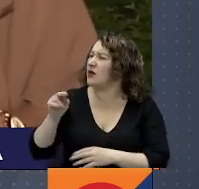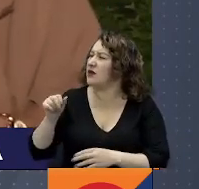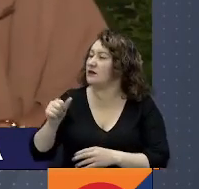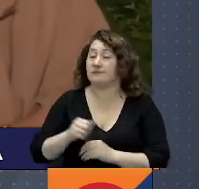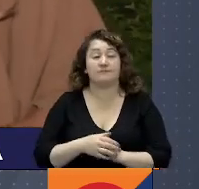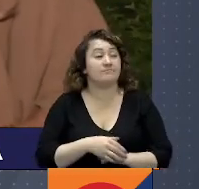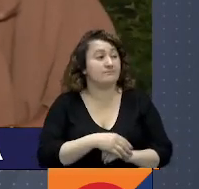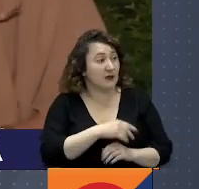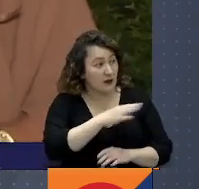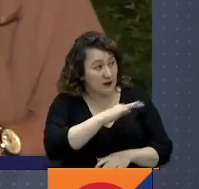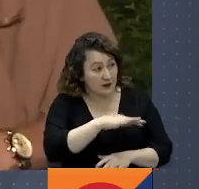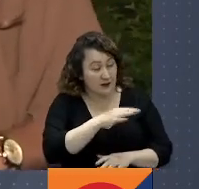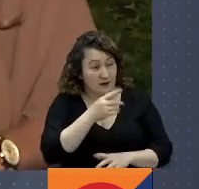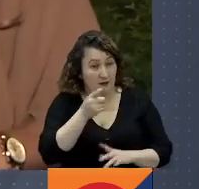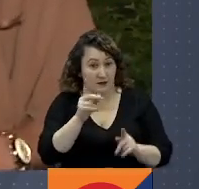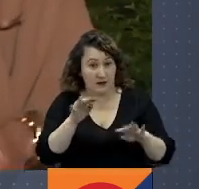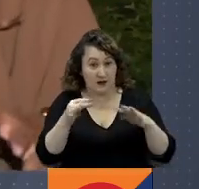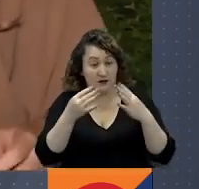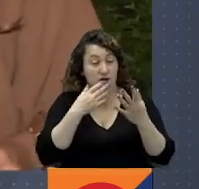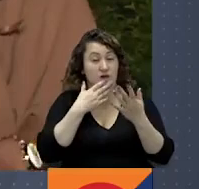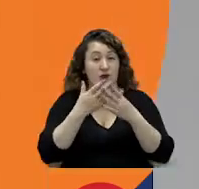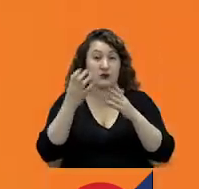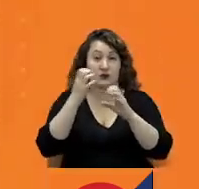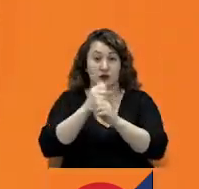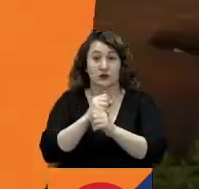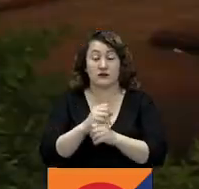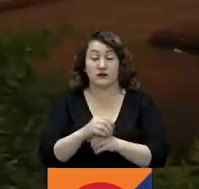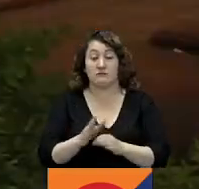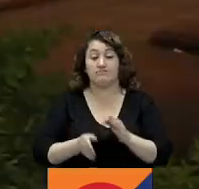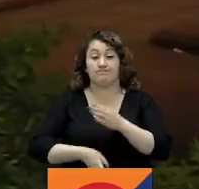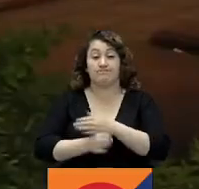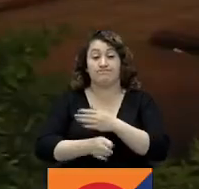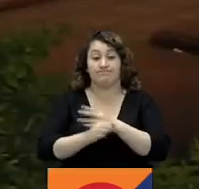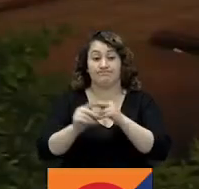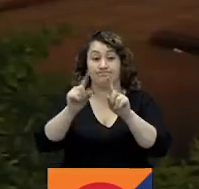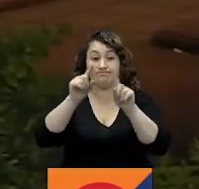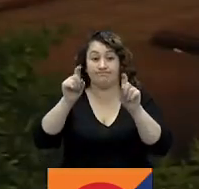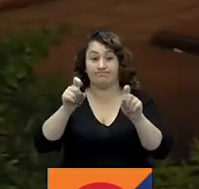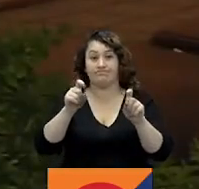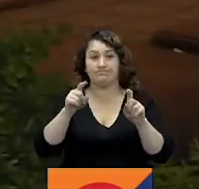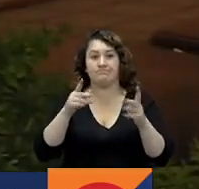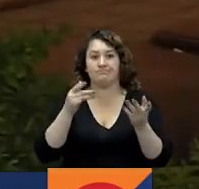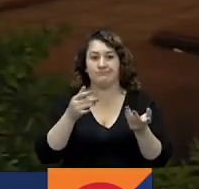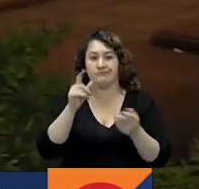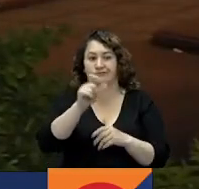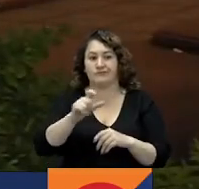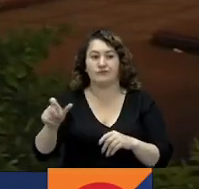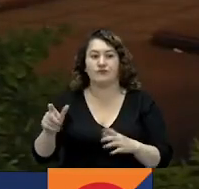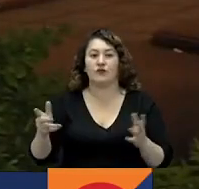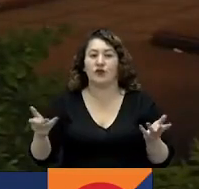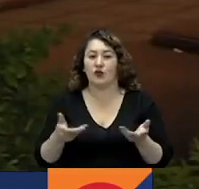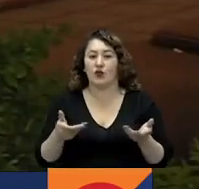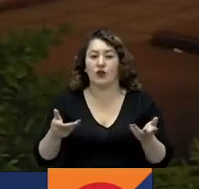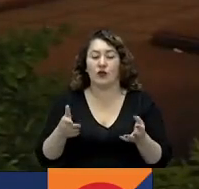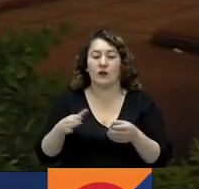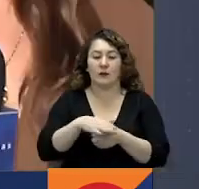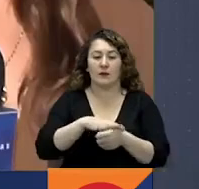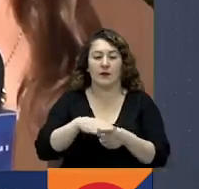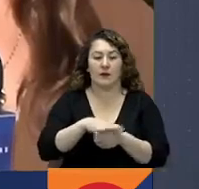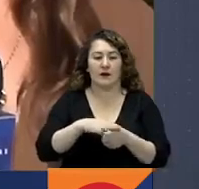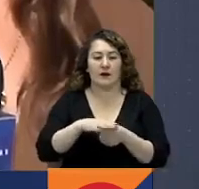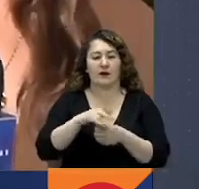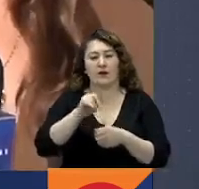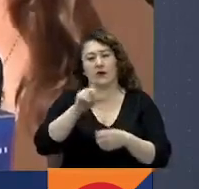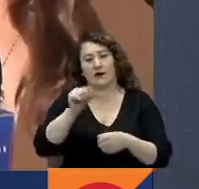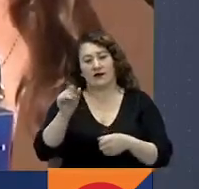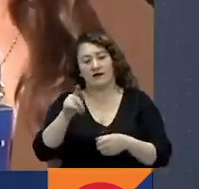y televidentes, muy buenas noches. Continúa la incertidumbre de las familias del barrio La Feria y de los asentamientos Cuyanita y